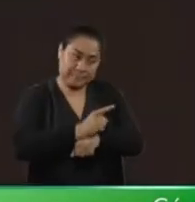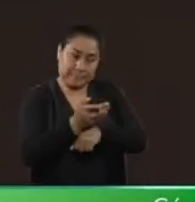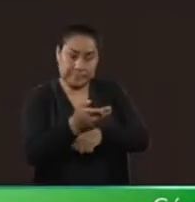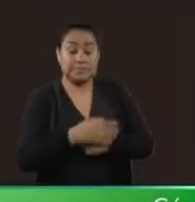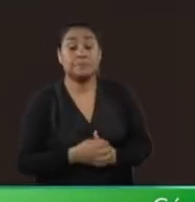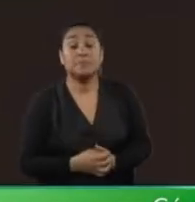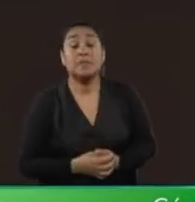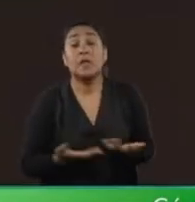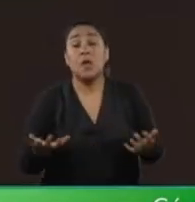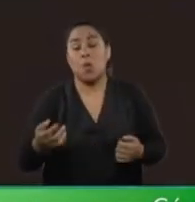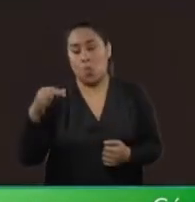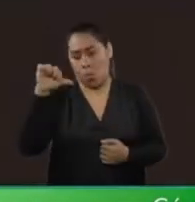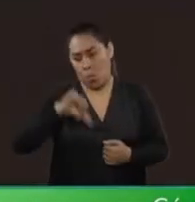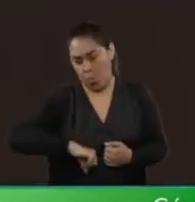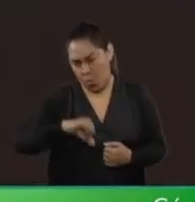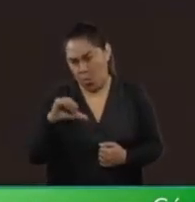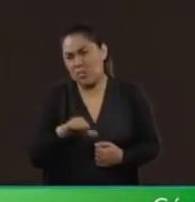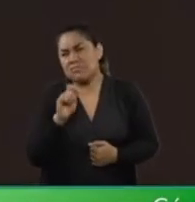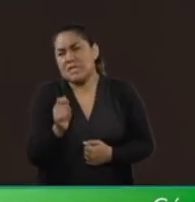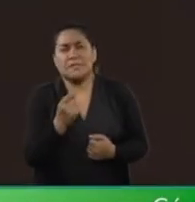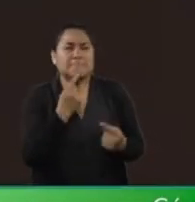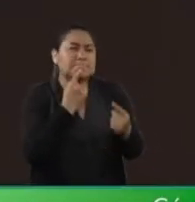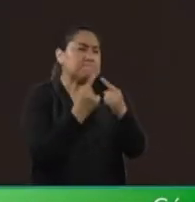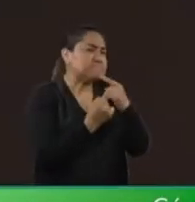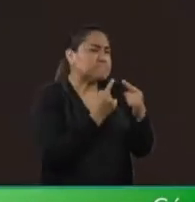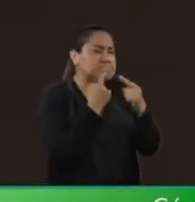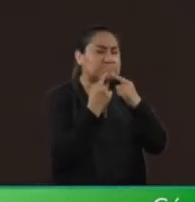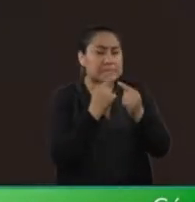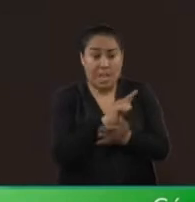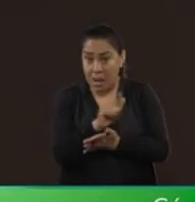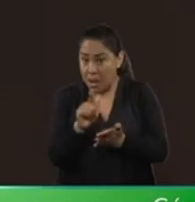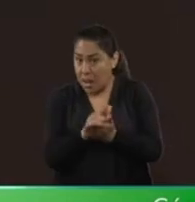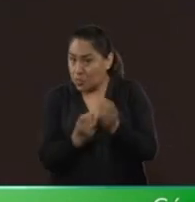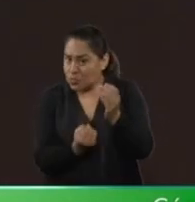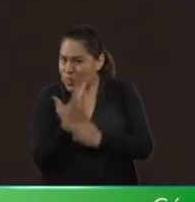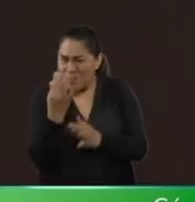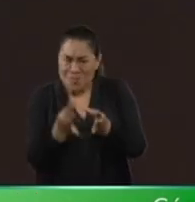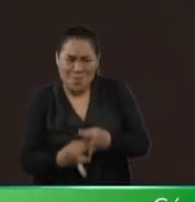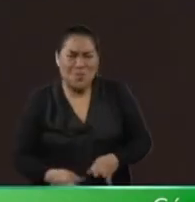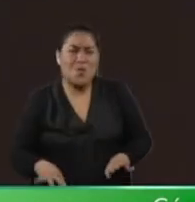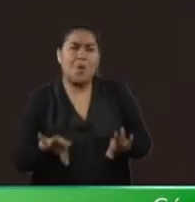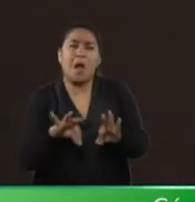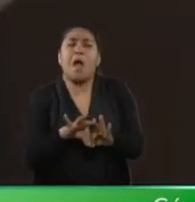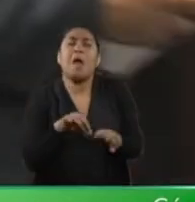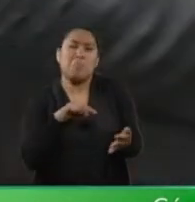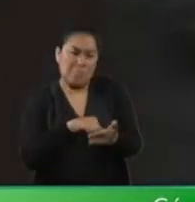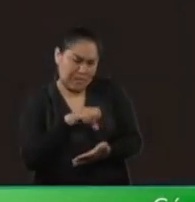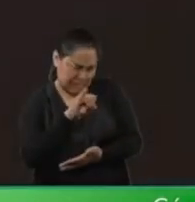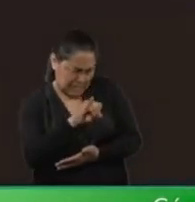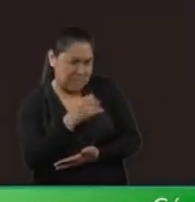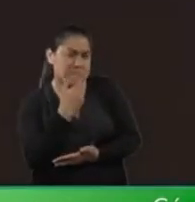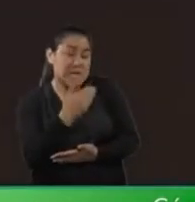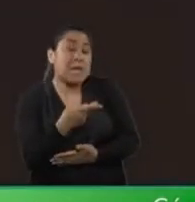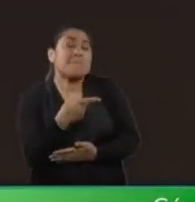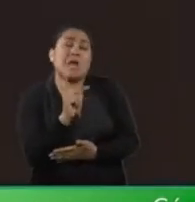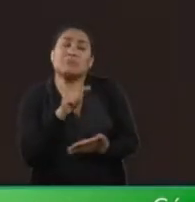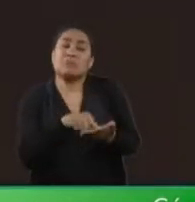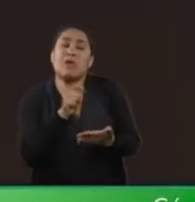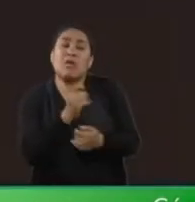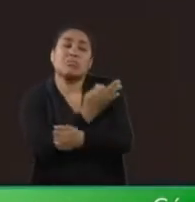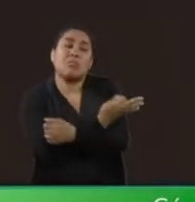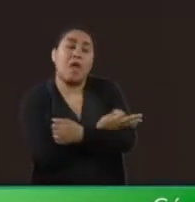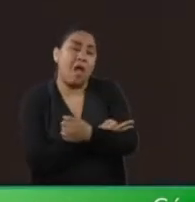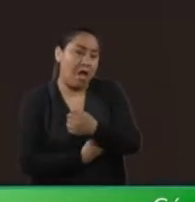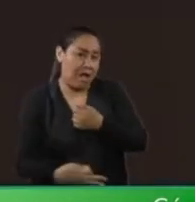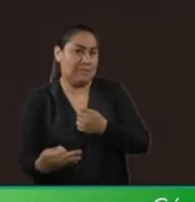El día de hoy discutimos un dictamen fundamental y que, aunque bienvenido, debemos reconocer que llega tarde a la